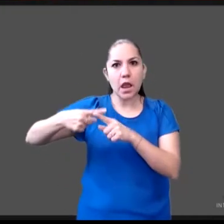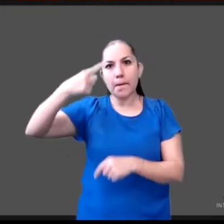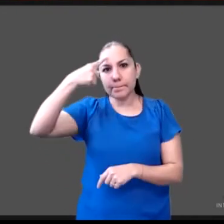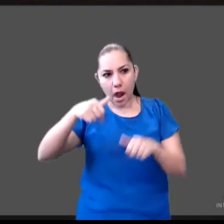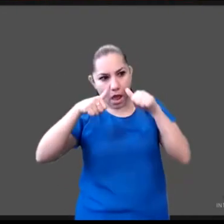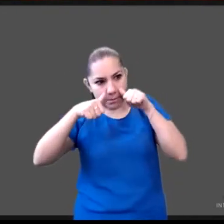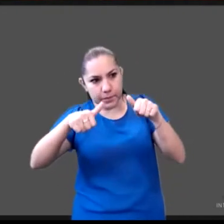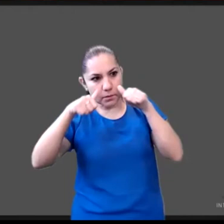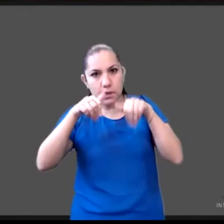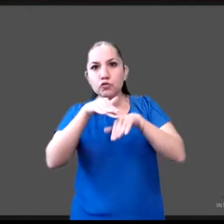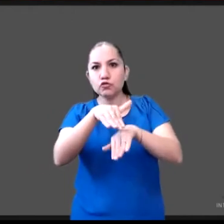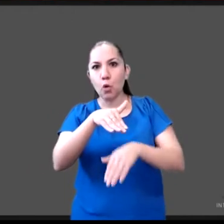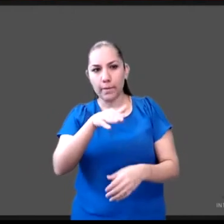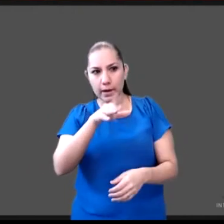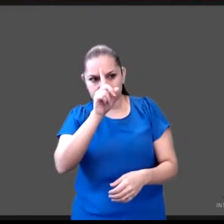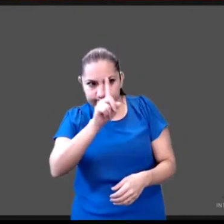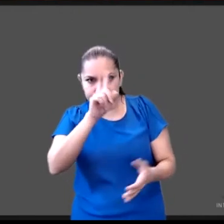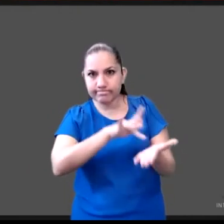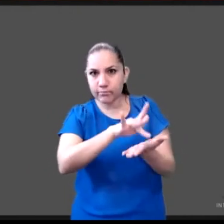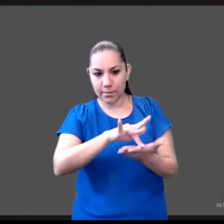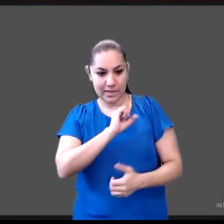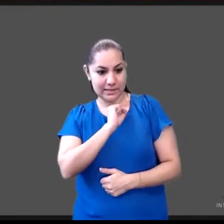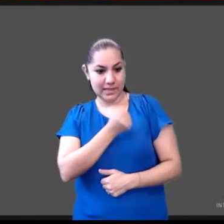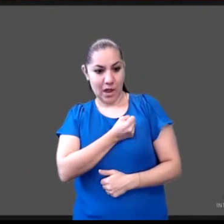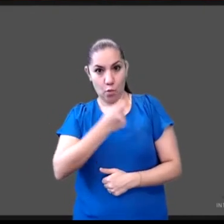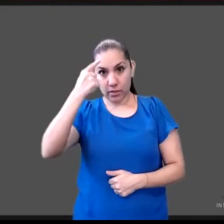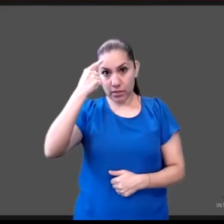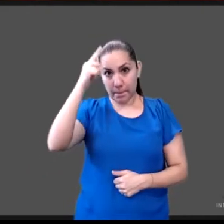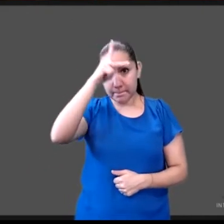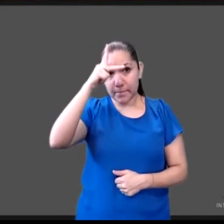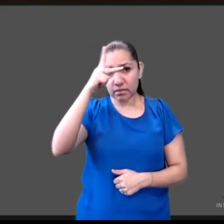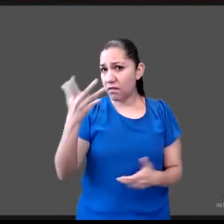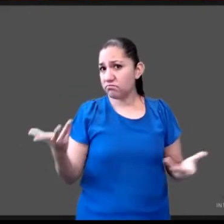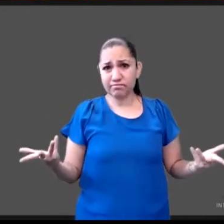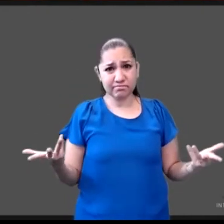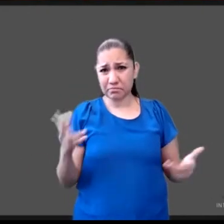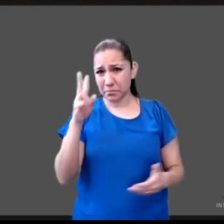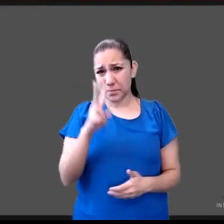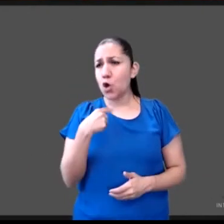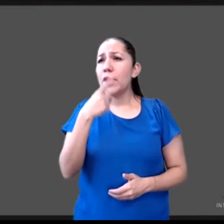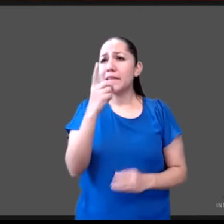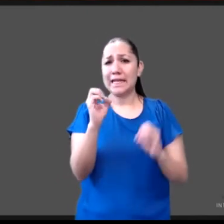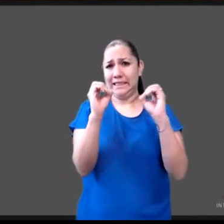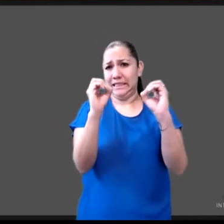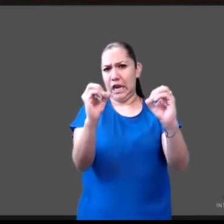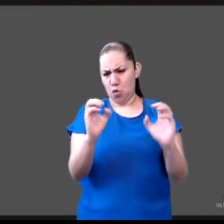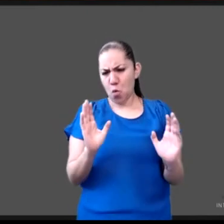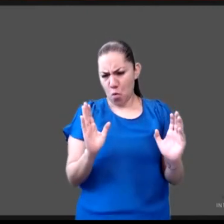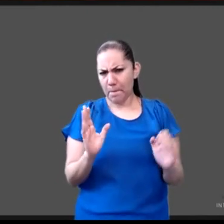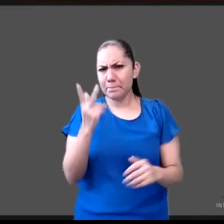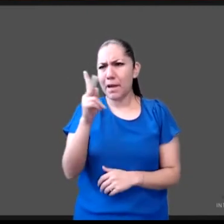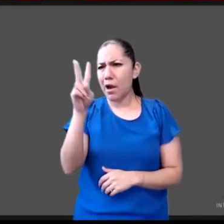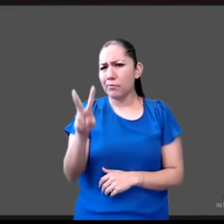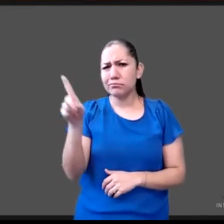disfuncional, pero más bien disminuido, muy disminuido. Una de las cuestiones que quizás sí debemos de facturarle muy